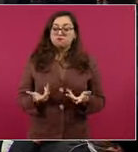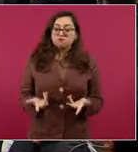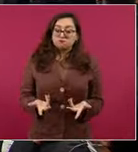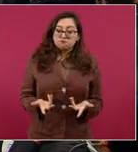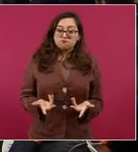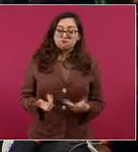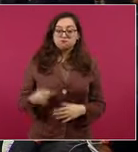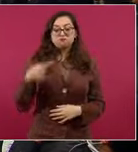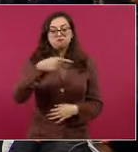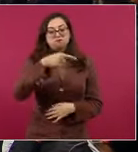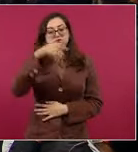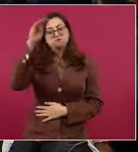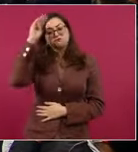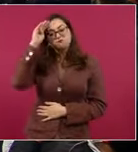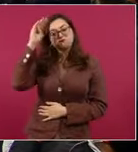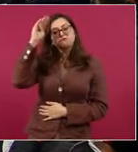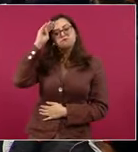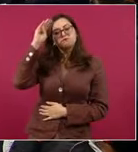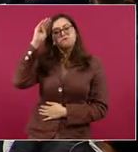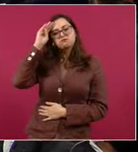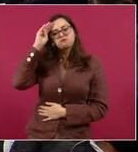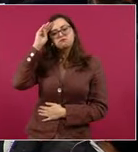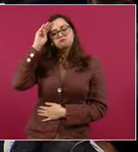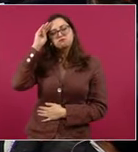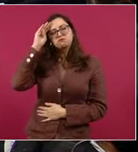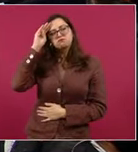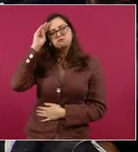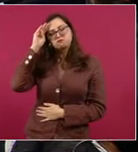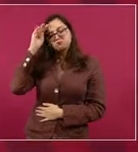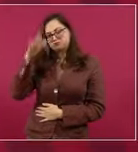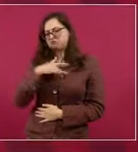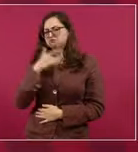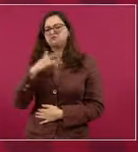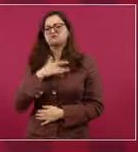está pensando, no tengo duda,